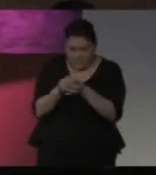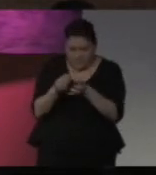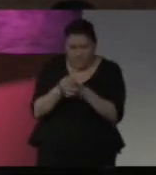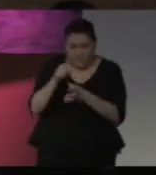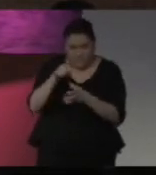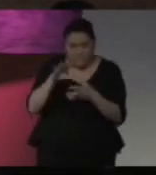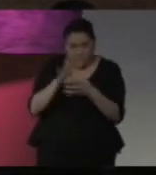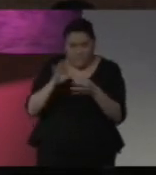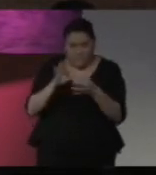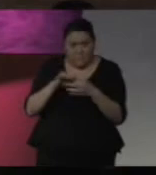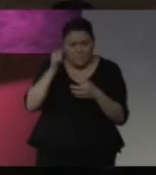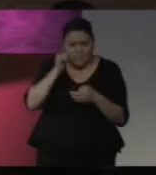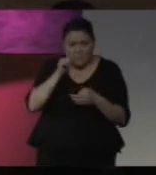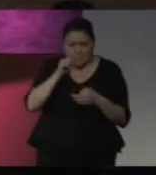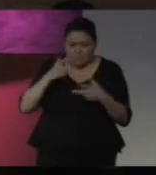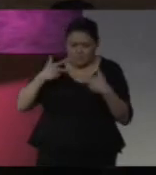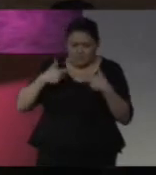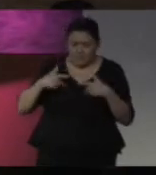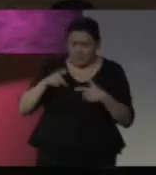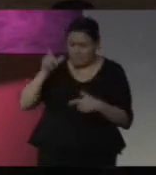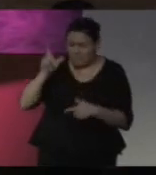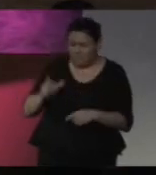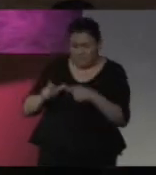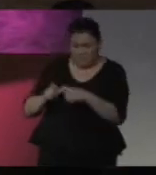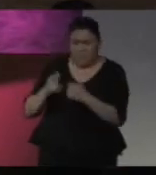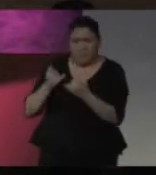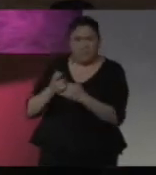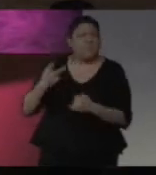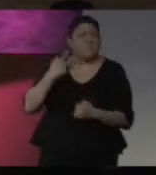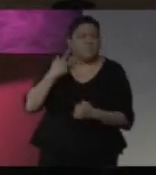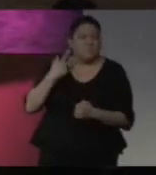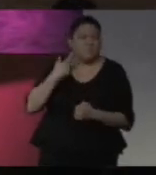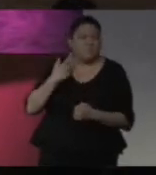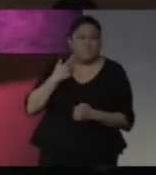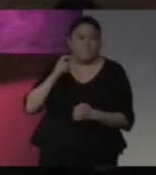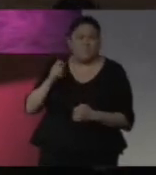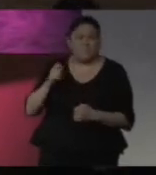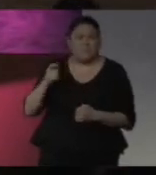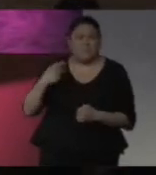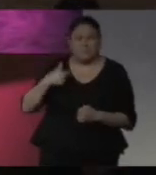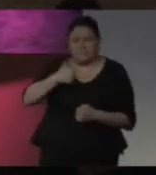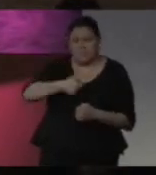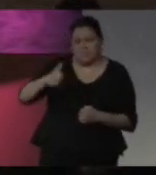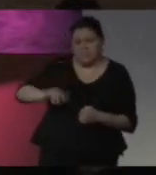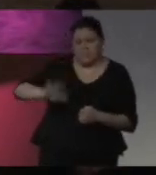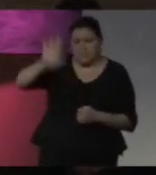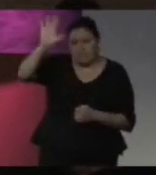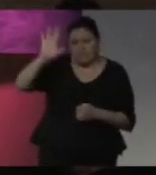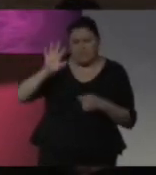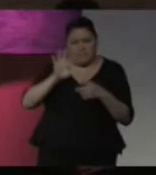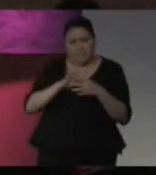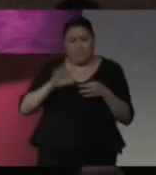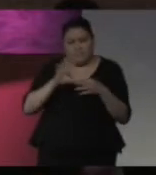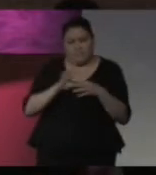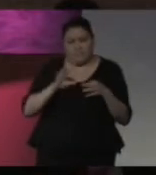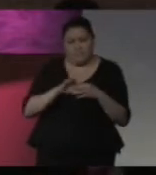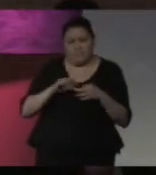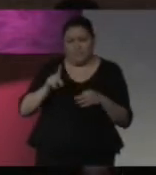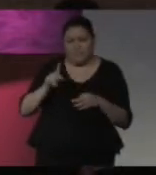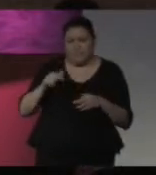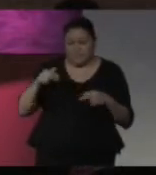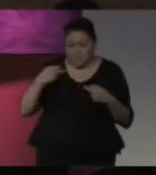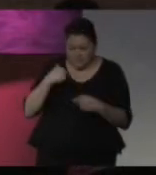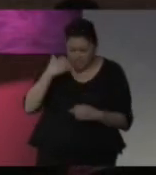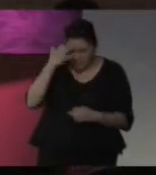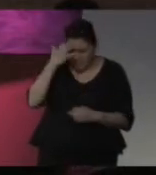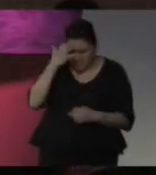Lo personal es político y cada uno puede hacer, puede levantar su voz y hacerse notar para reconocerse y no